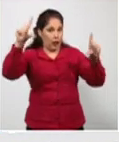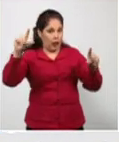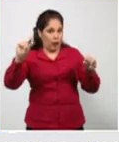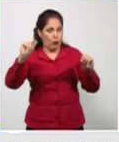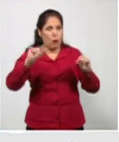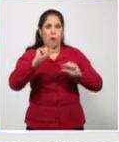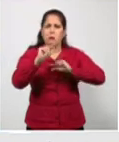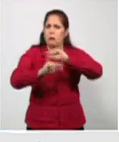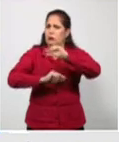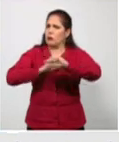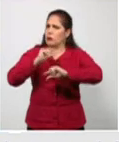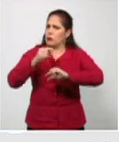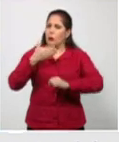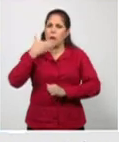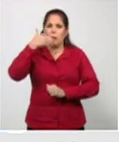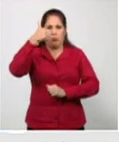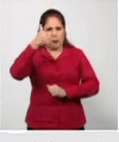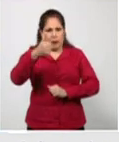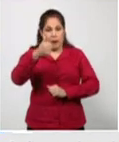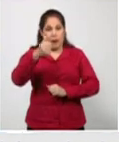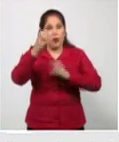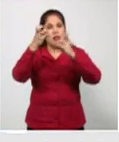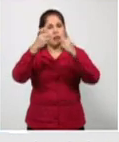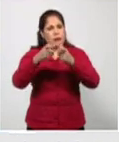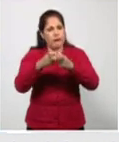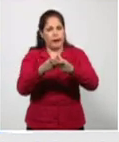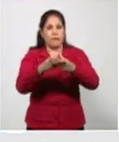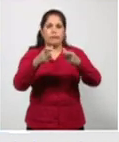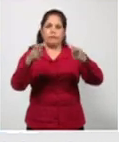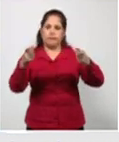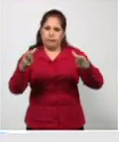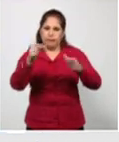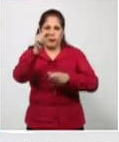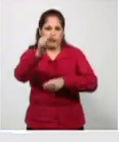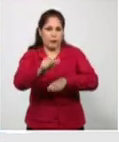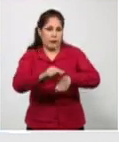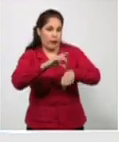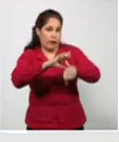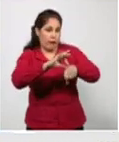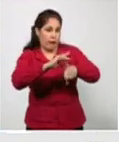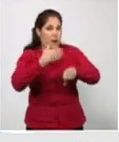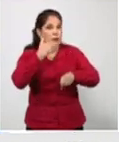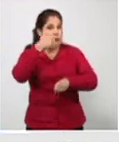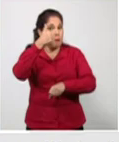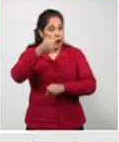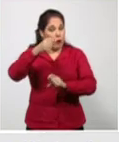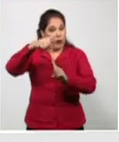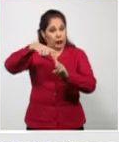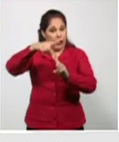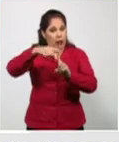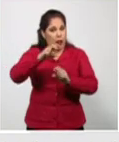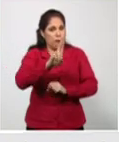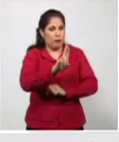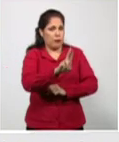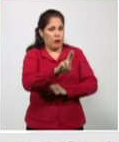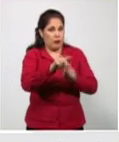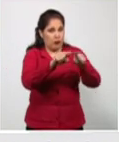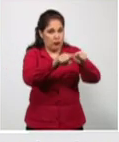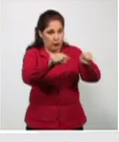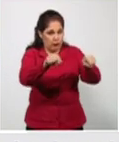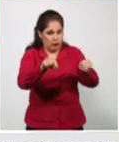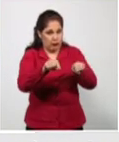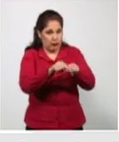recuperados. Cifra elevada todavía de pacientes en terapias intensivas. Estamos hablando